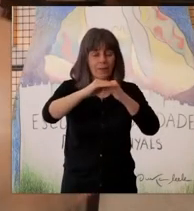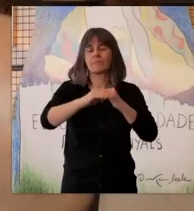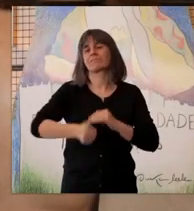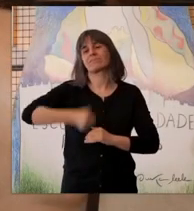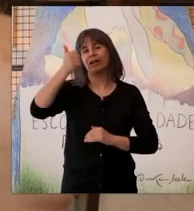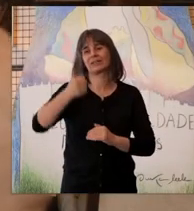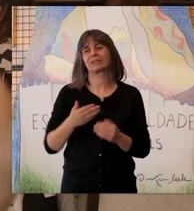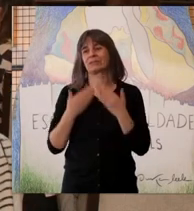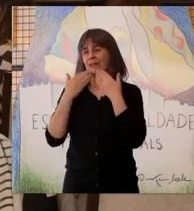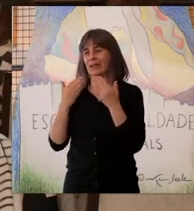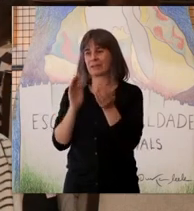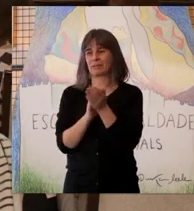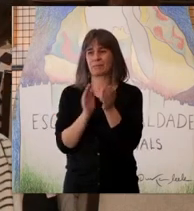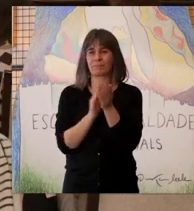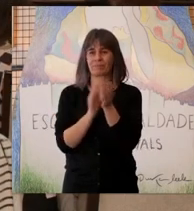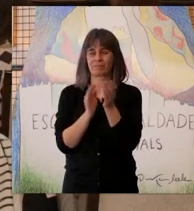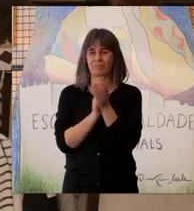soy muy generosas